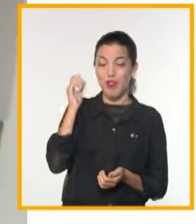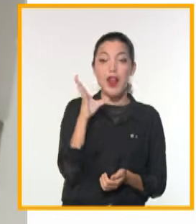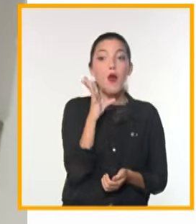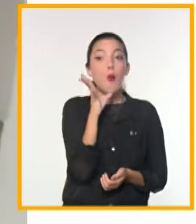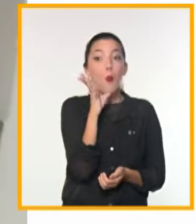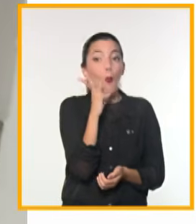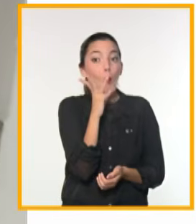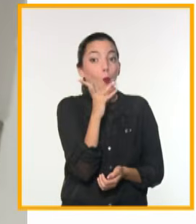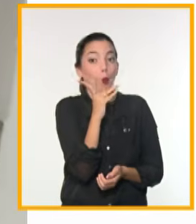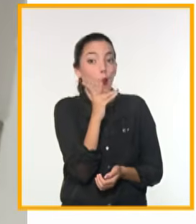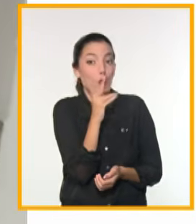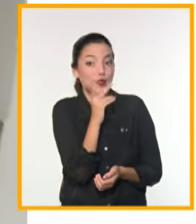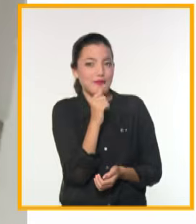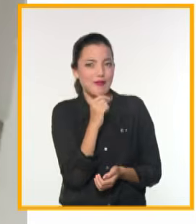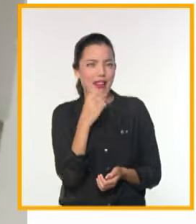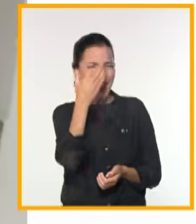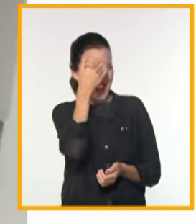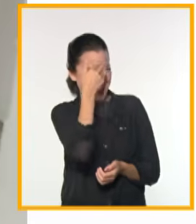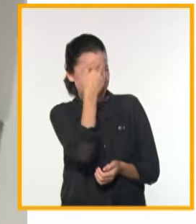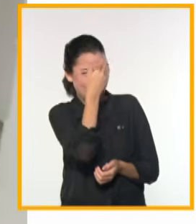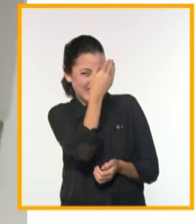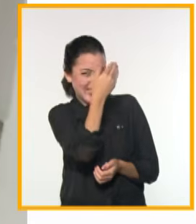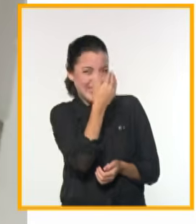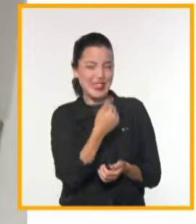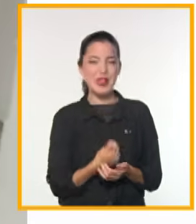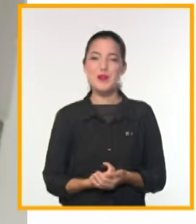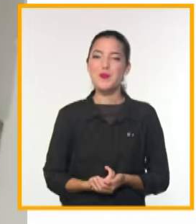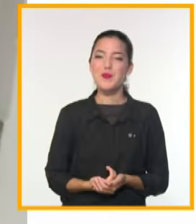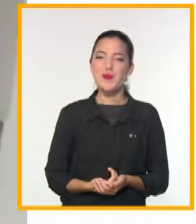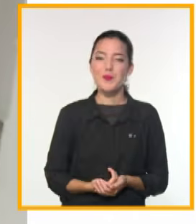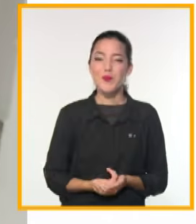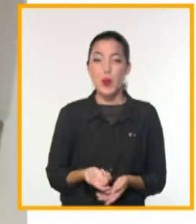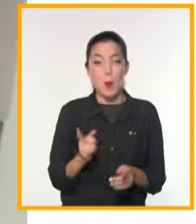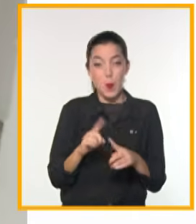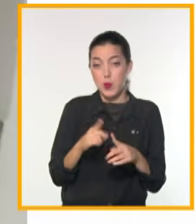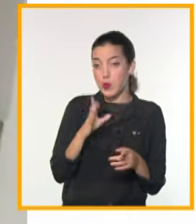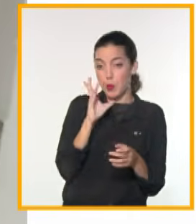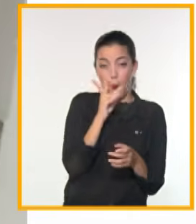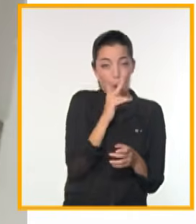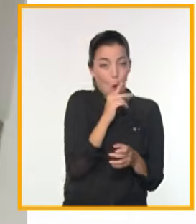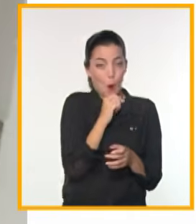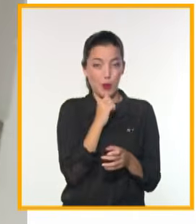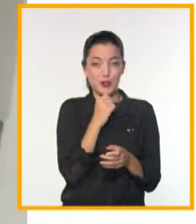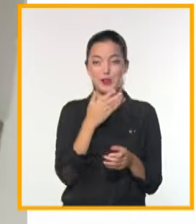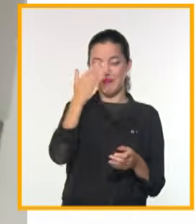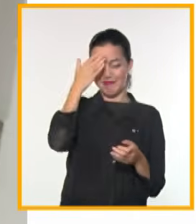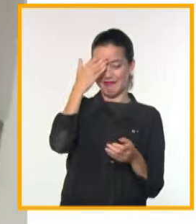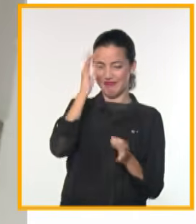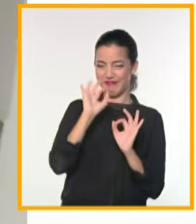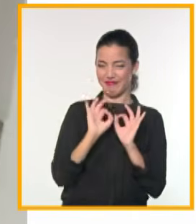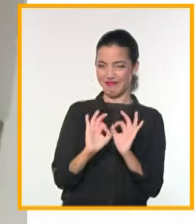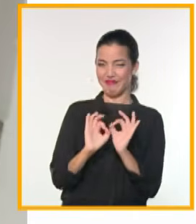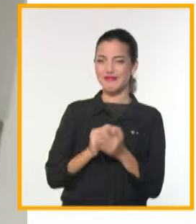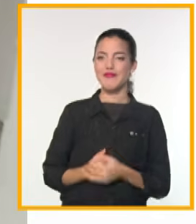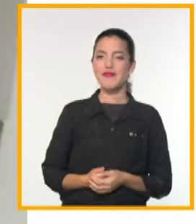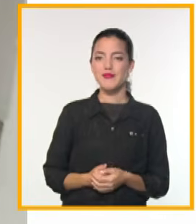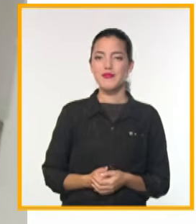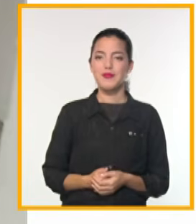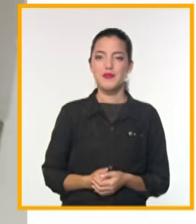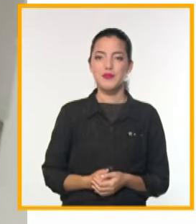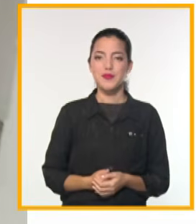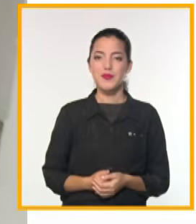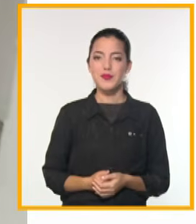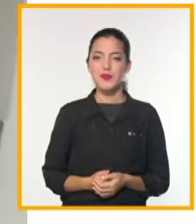Muchas gracias. ¿Verdad? Como la cucarachita Martina, como hoy te lo agradezco más. Muy bien, muy bien. Muy buen mozo.